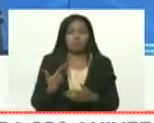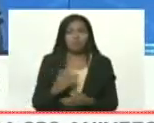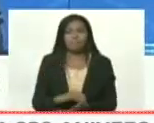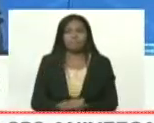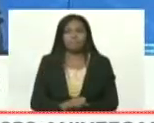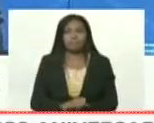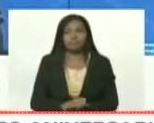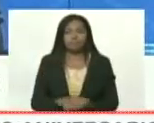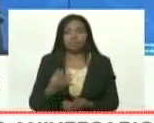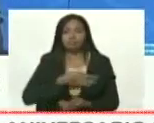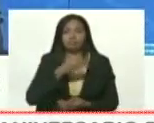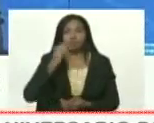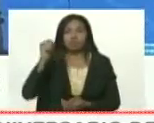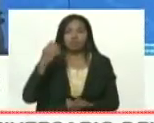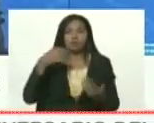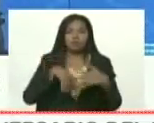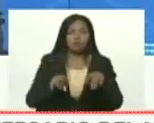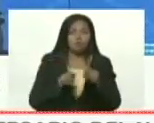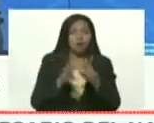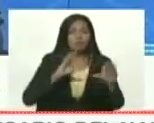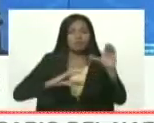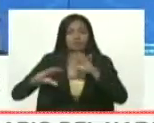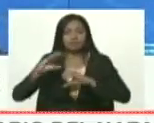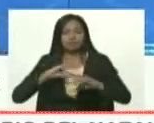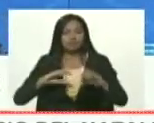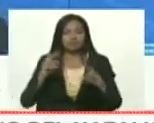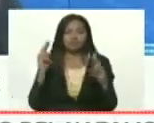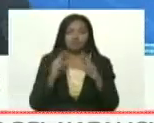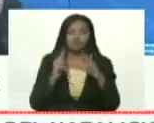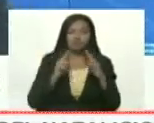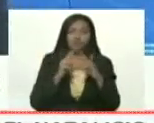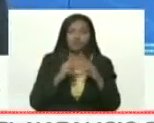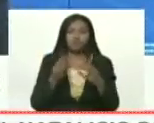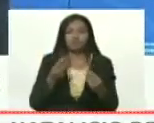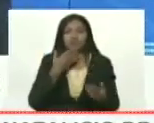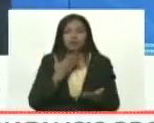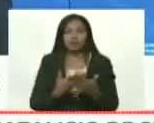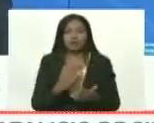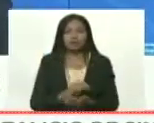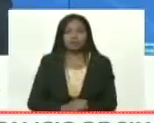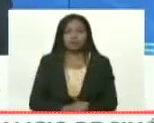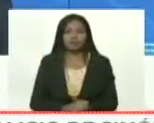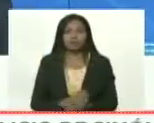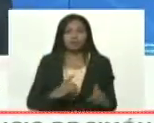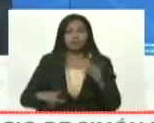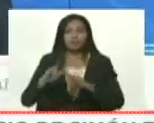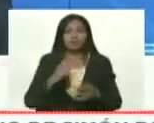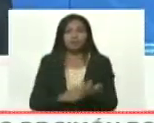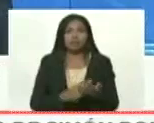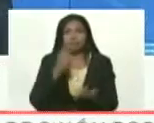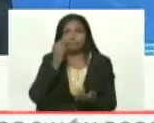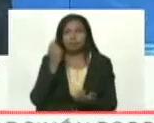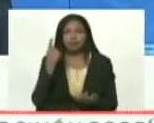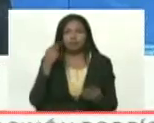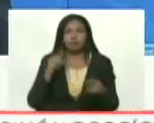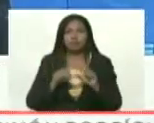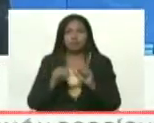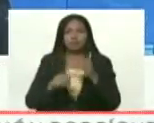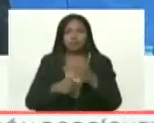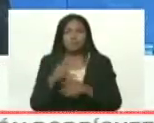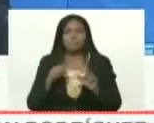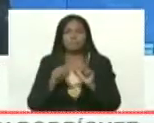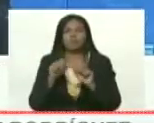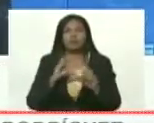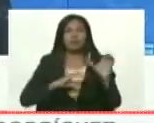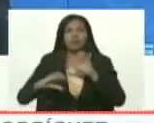del socialismo y a través de la ciencia y del conocimiento. Muchas gracias, queridos hermanos y hermanas. Sigamos adelante con